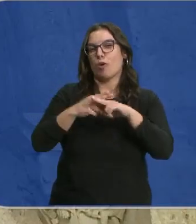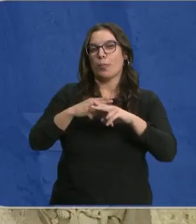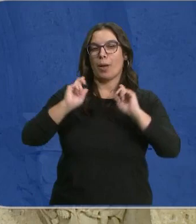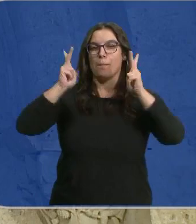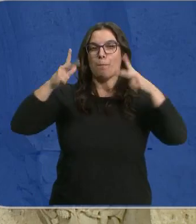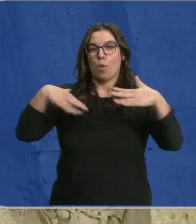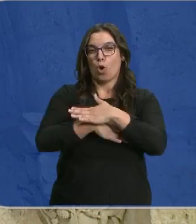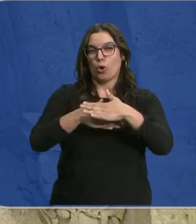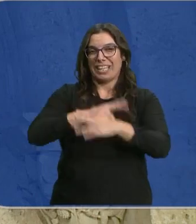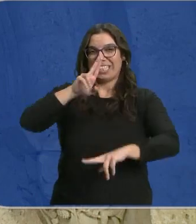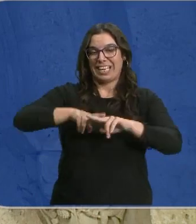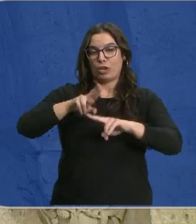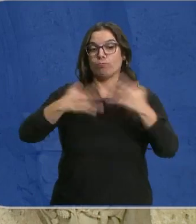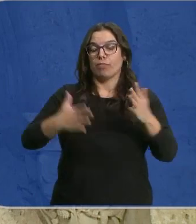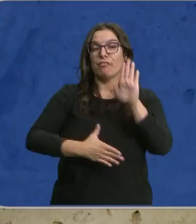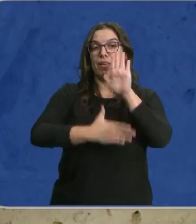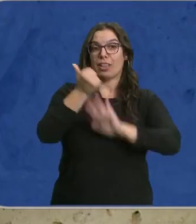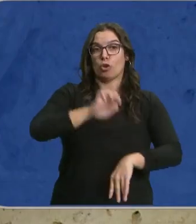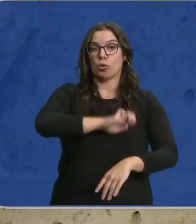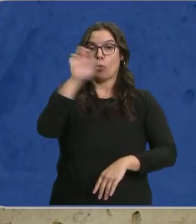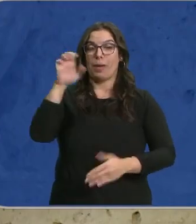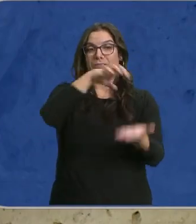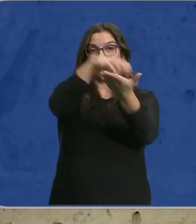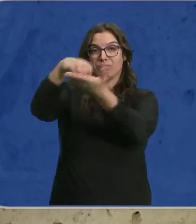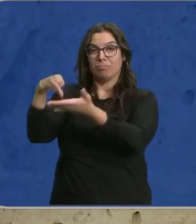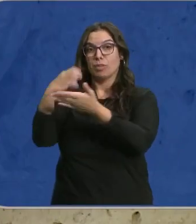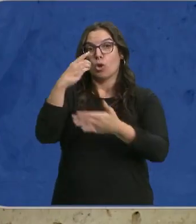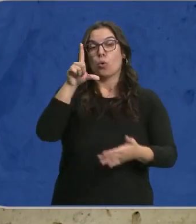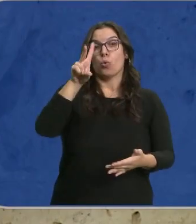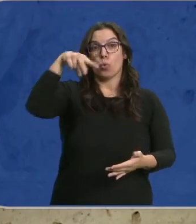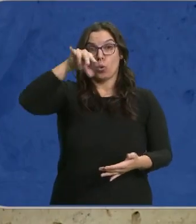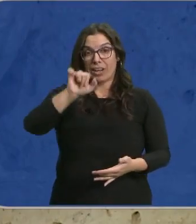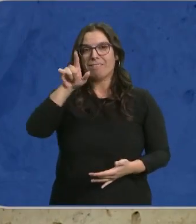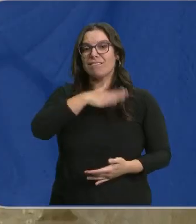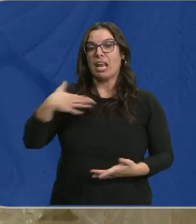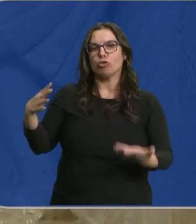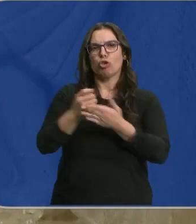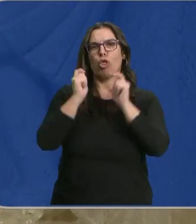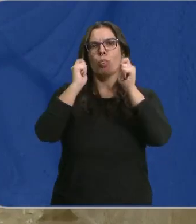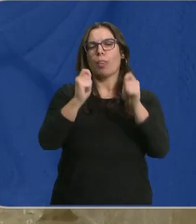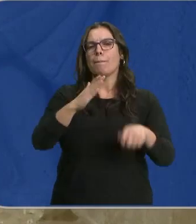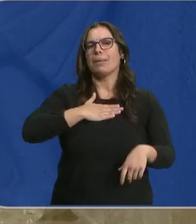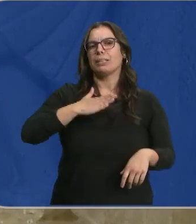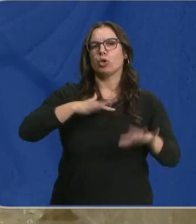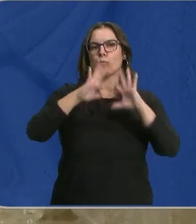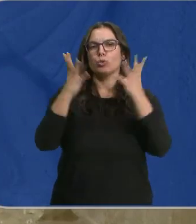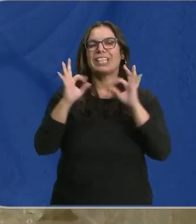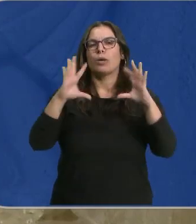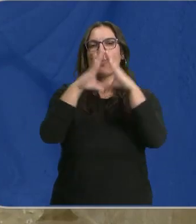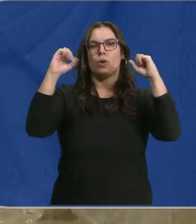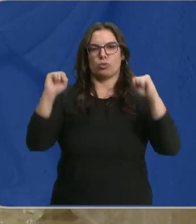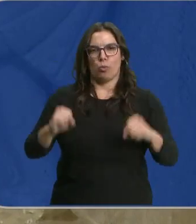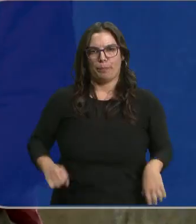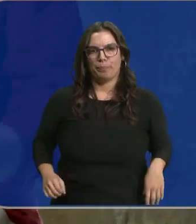eso, la Federación Europea de Sitios Cluniacenses quiere que todos estos bienes sean declarados Patrimonio Mundial de la UNESCO.